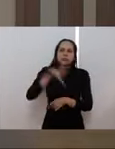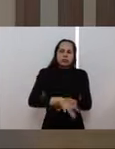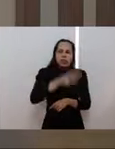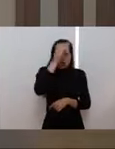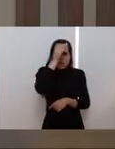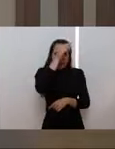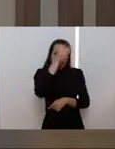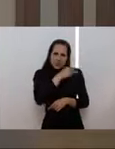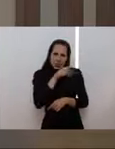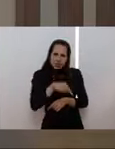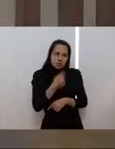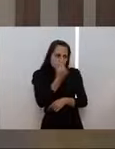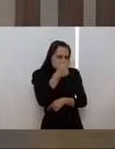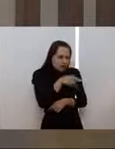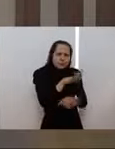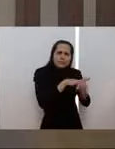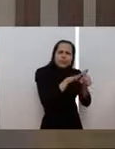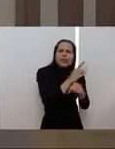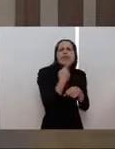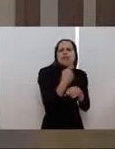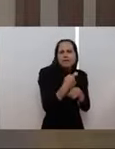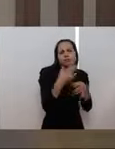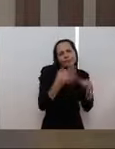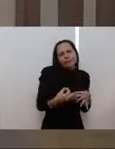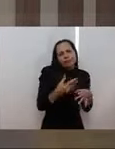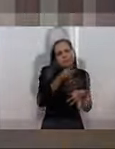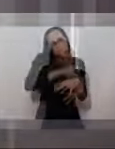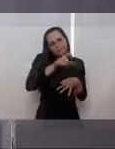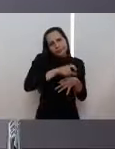compleja que realmente lo amerita